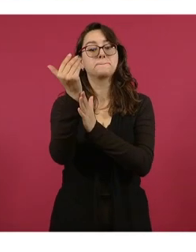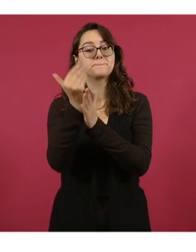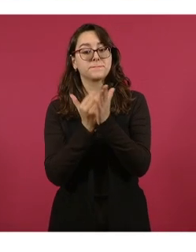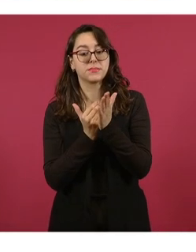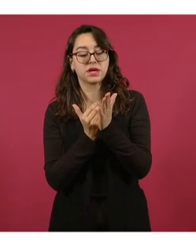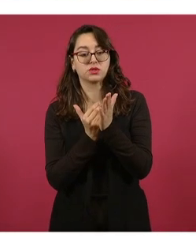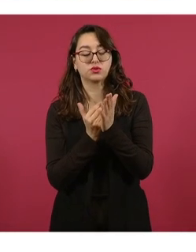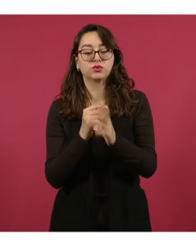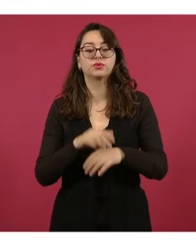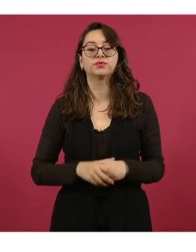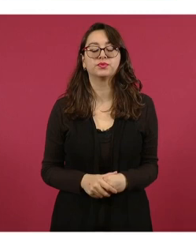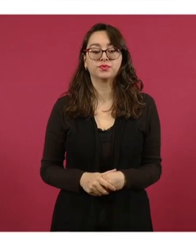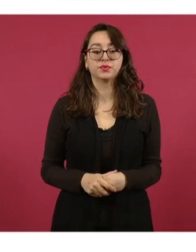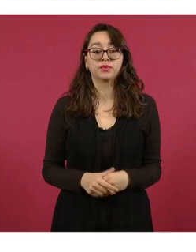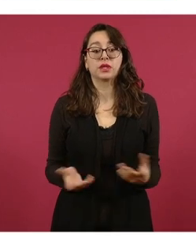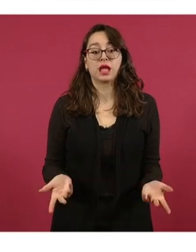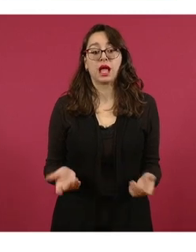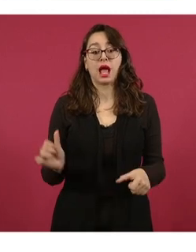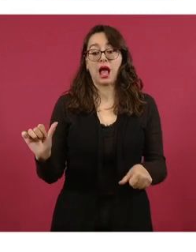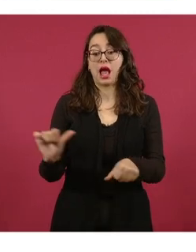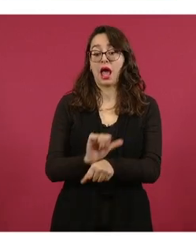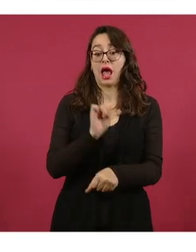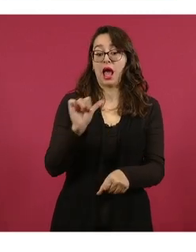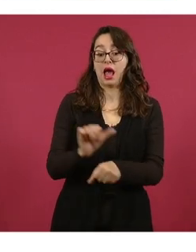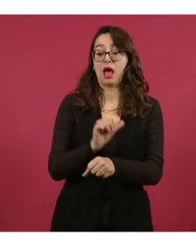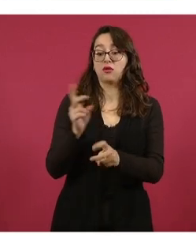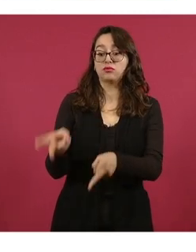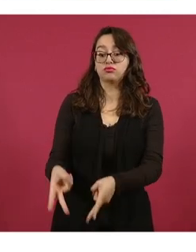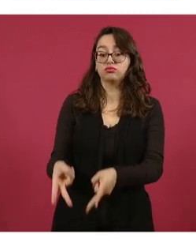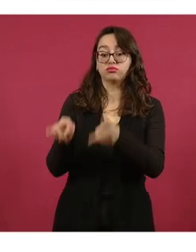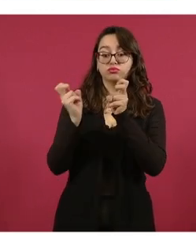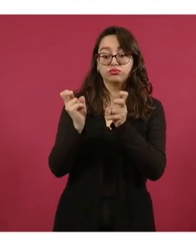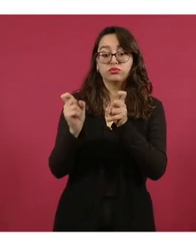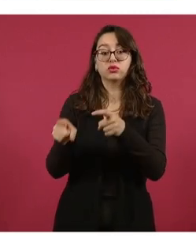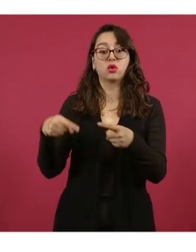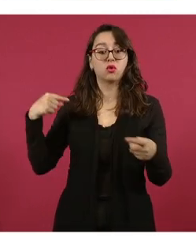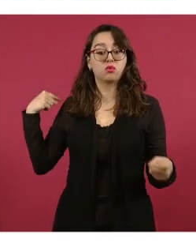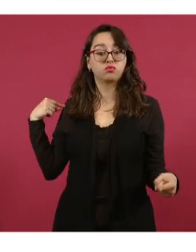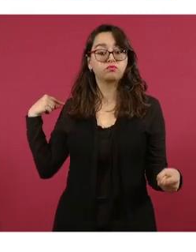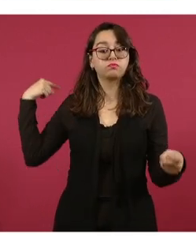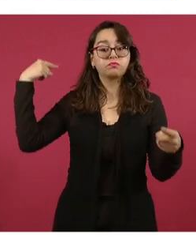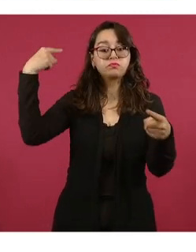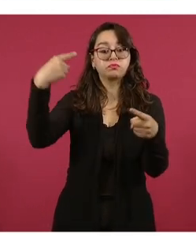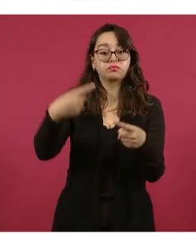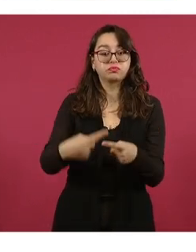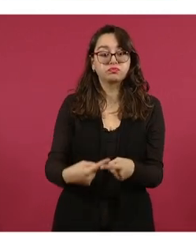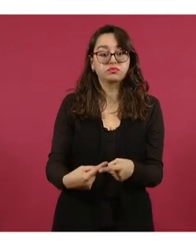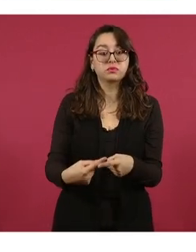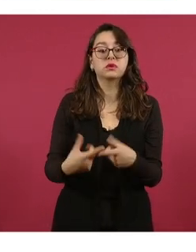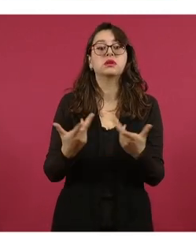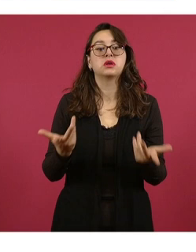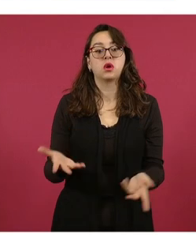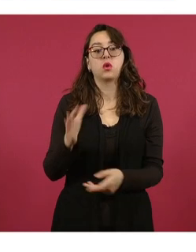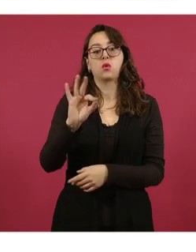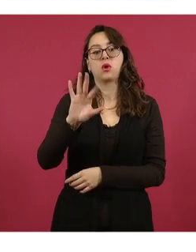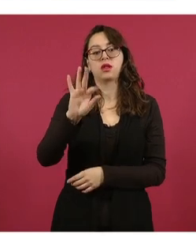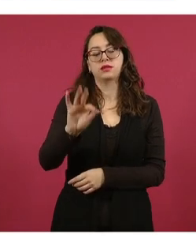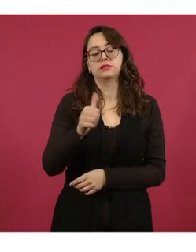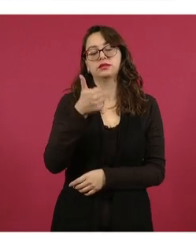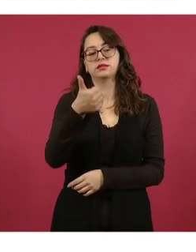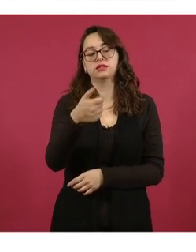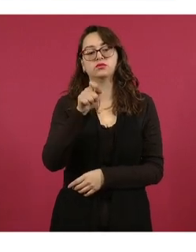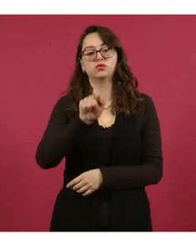automotor, desde el inicio de la administración, en diciembre se redujo cuarenta seis punto